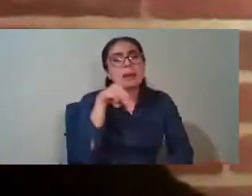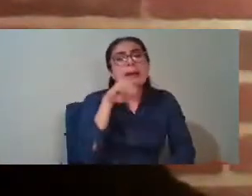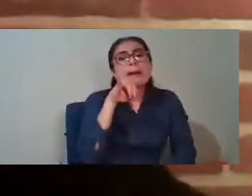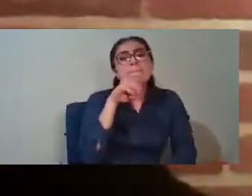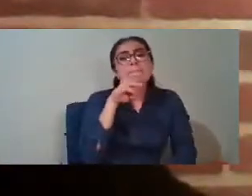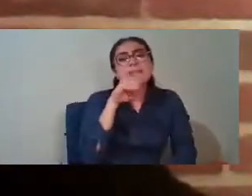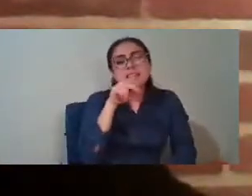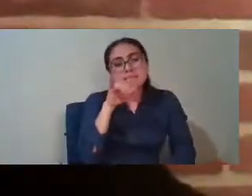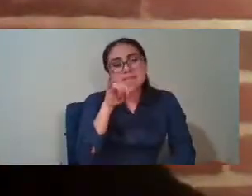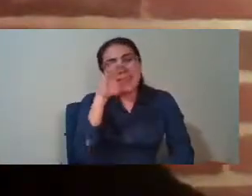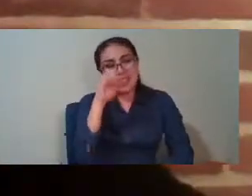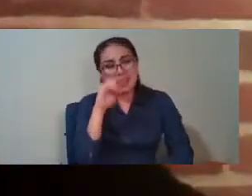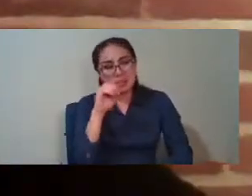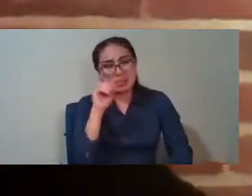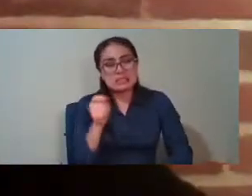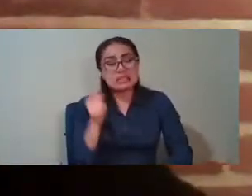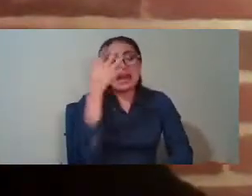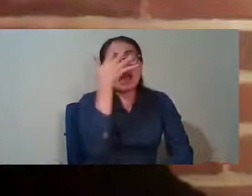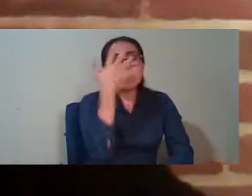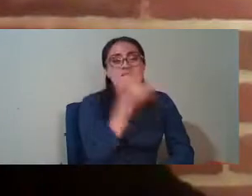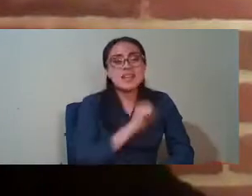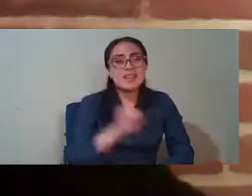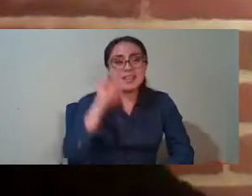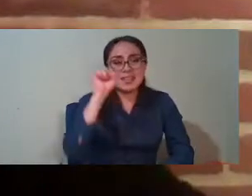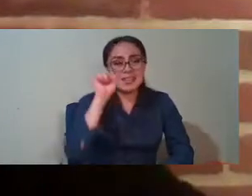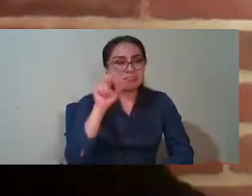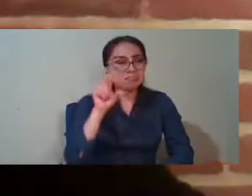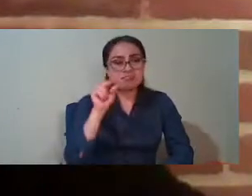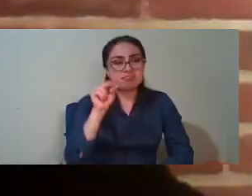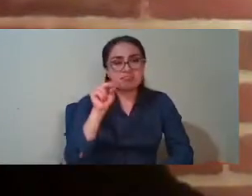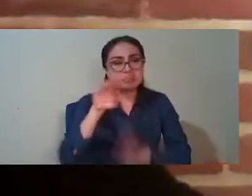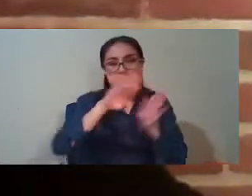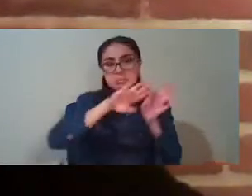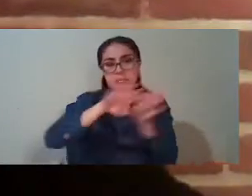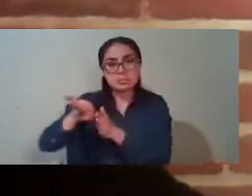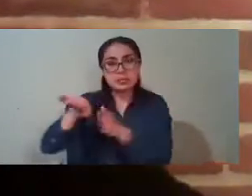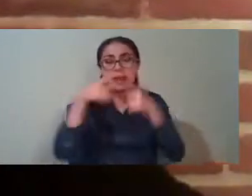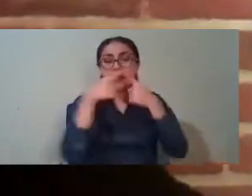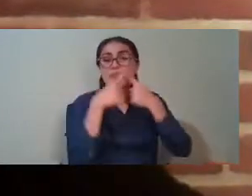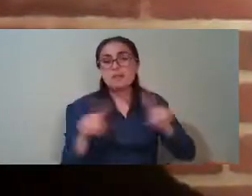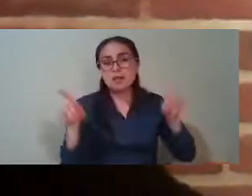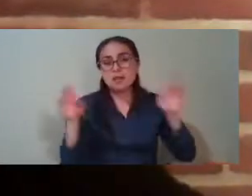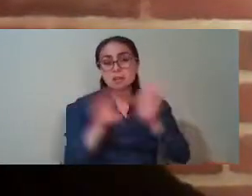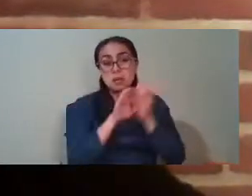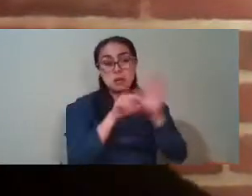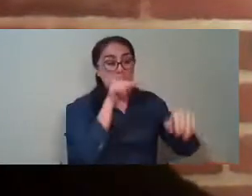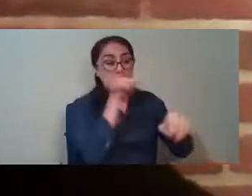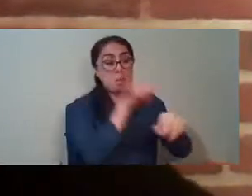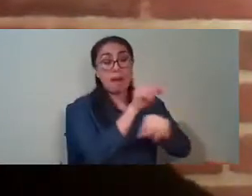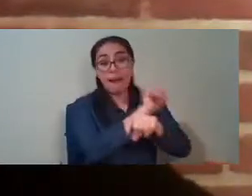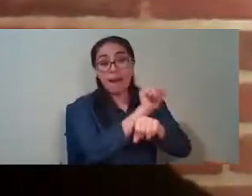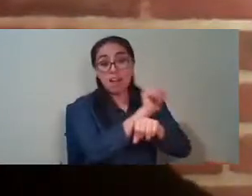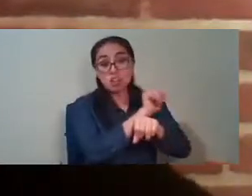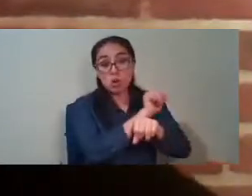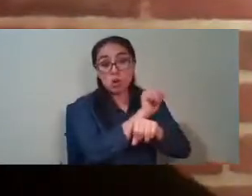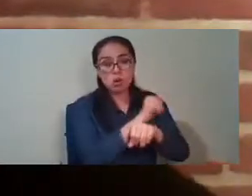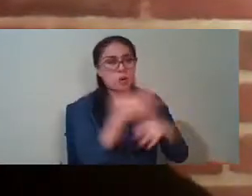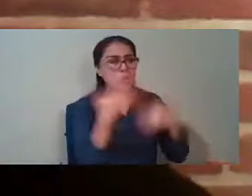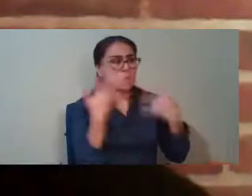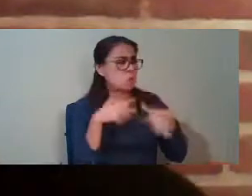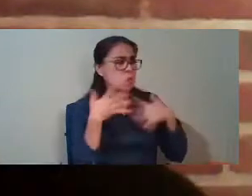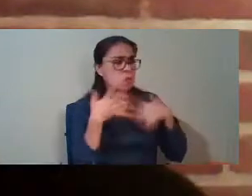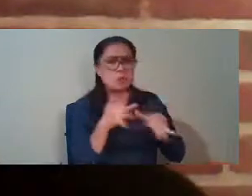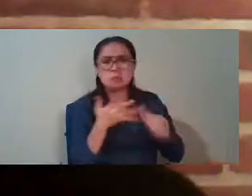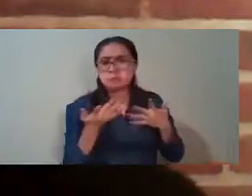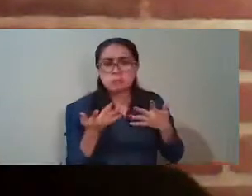una habilidad. Nosotros, cuando vemos la habilidad del actor componiendo en muy pocos signos